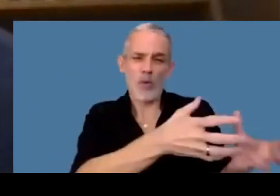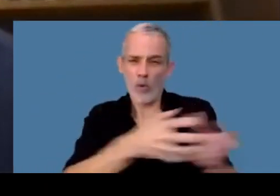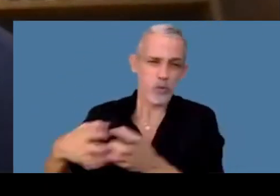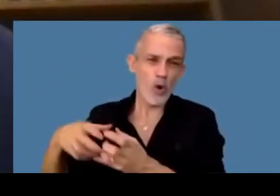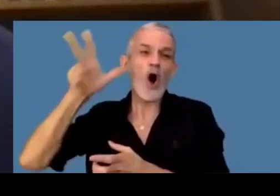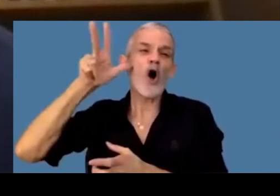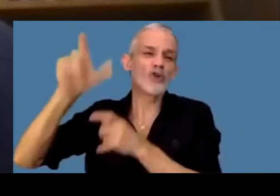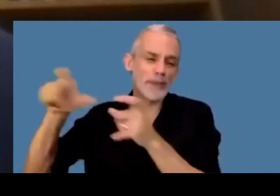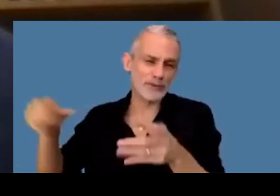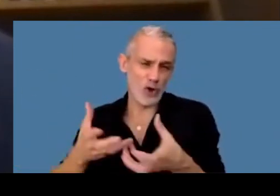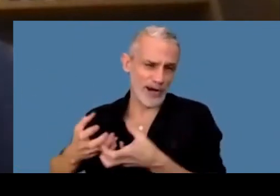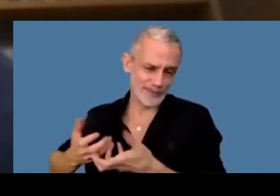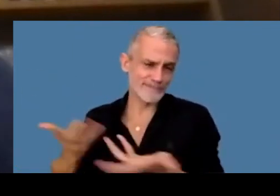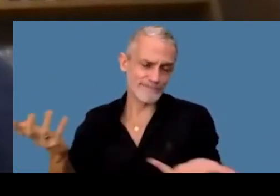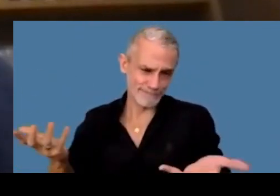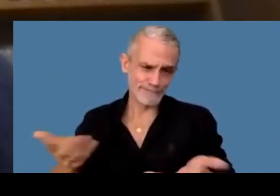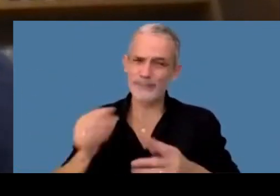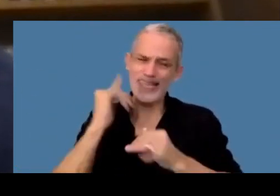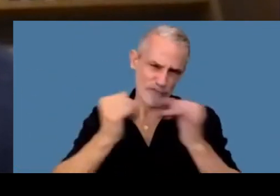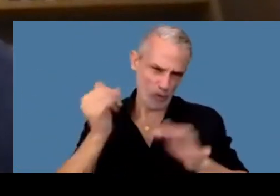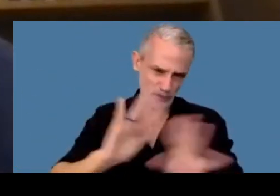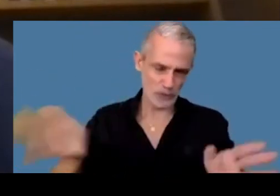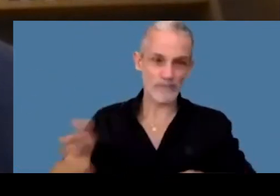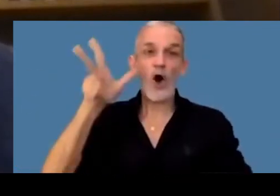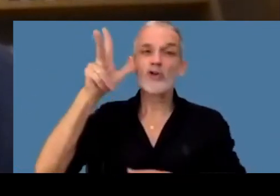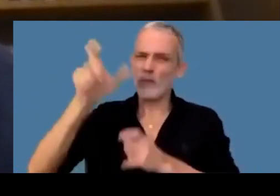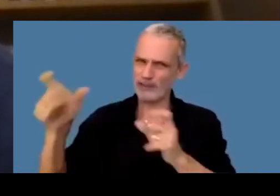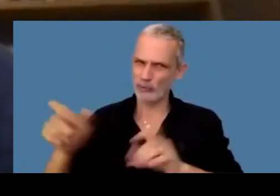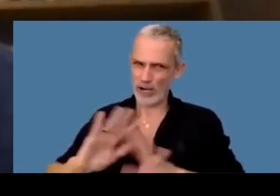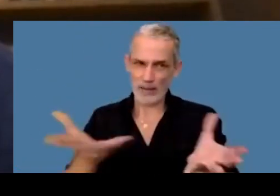planeta. ¿Sí? Es un dato. Es un dato.